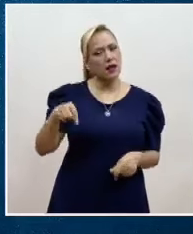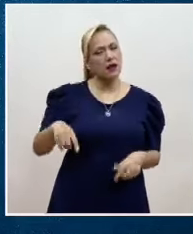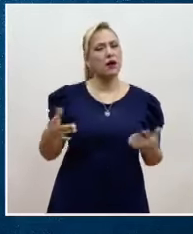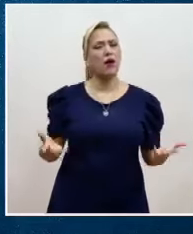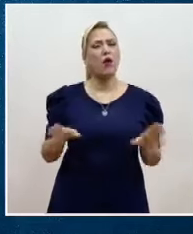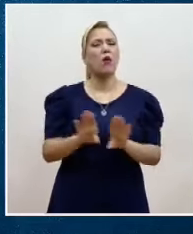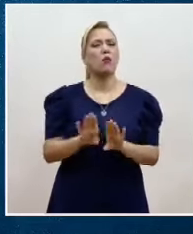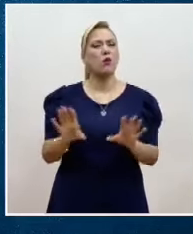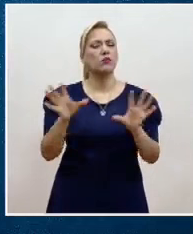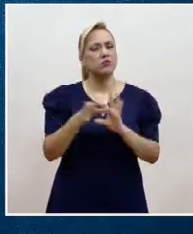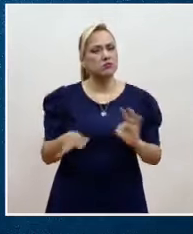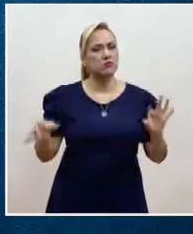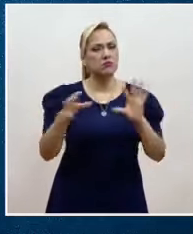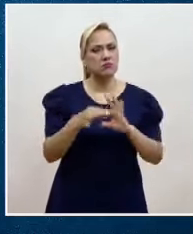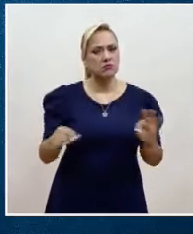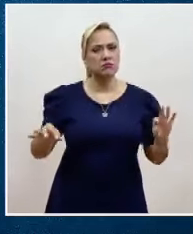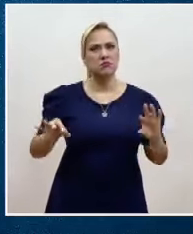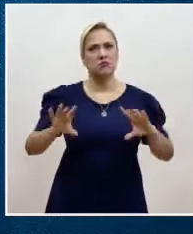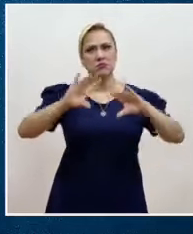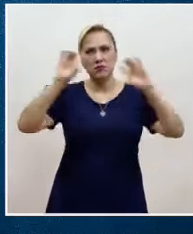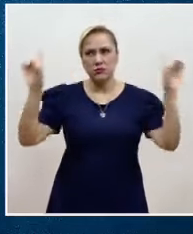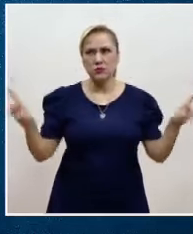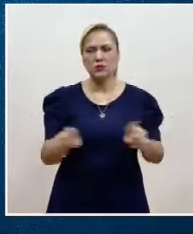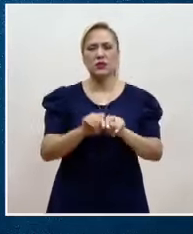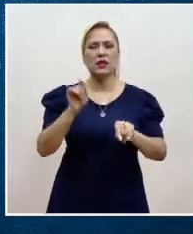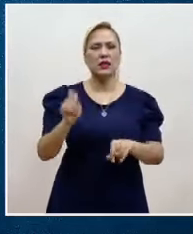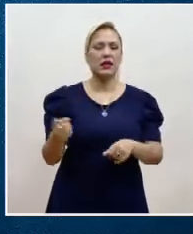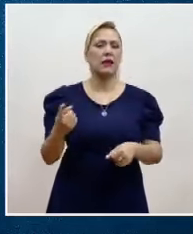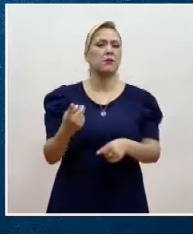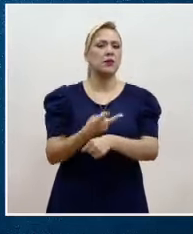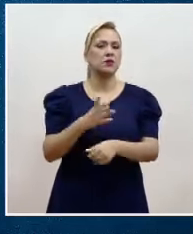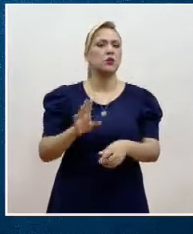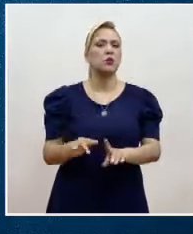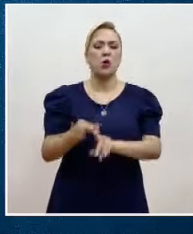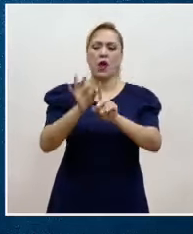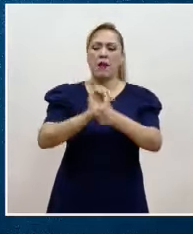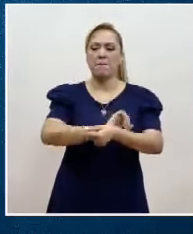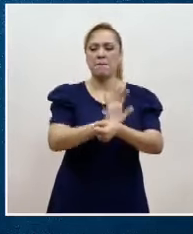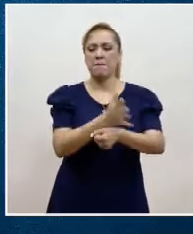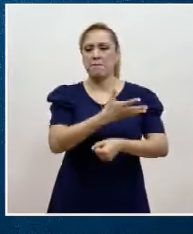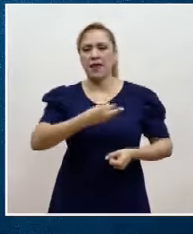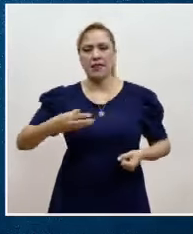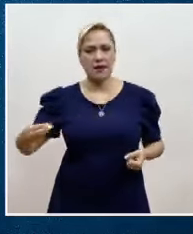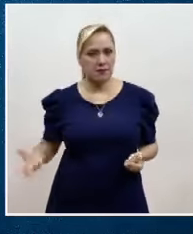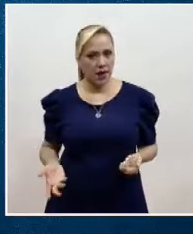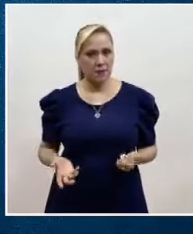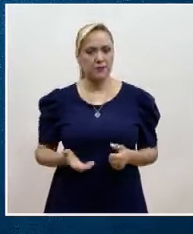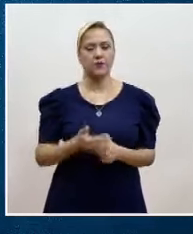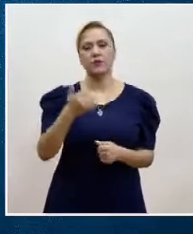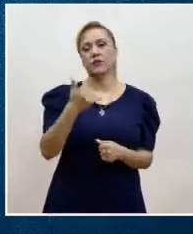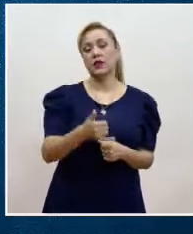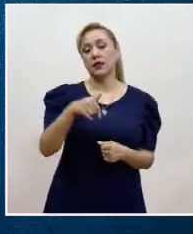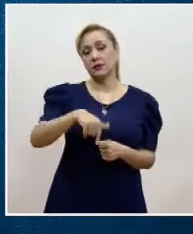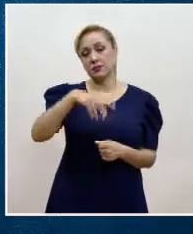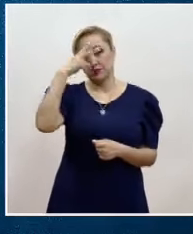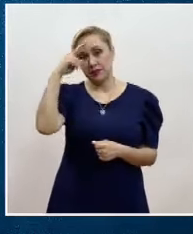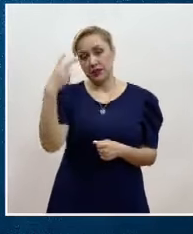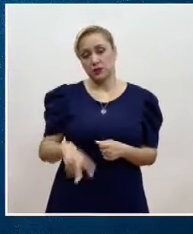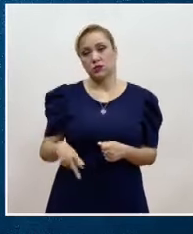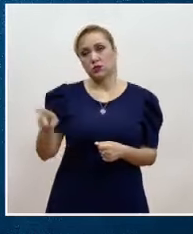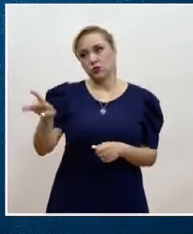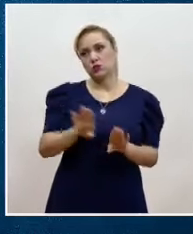puedes comentar, digamos, a términos globales, qué generó la pandemia, aunque, digamos, es algo evidente para esto? Y además, el caso de México, pues